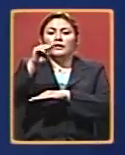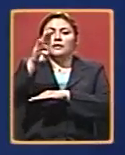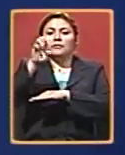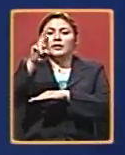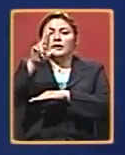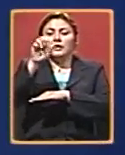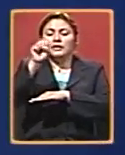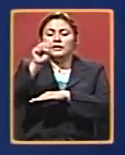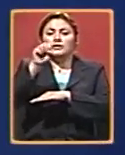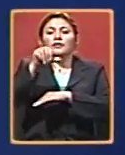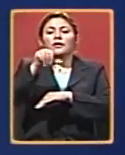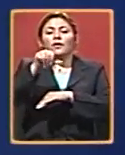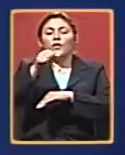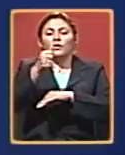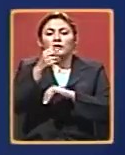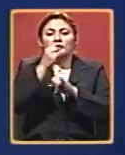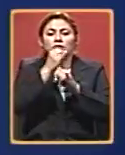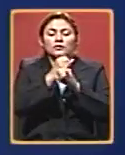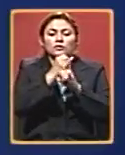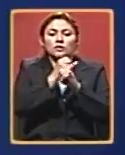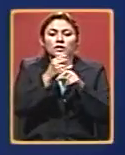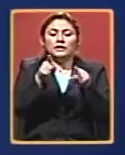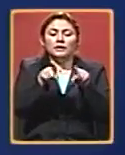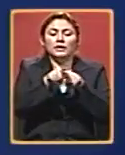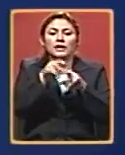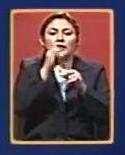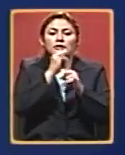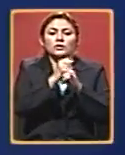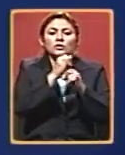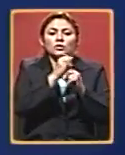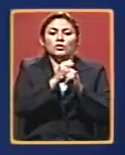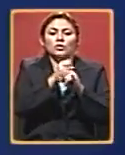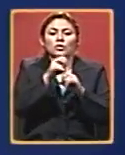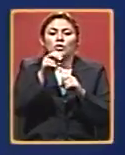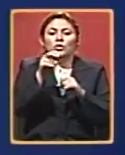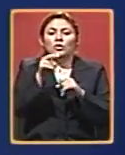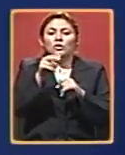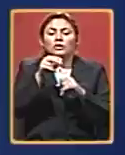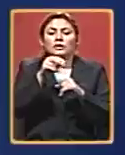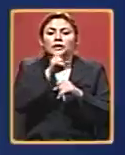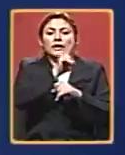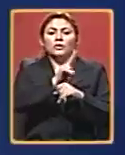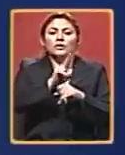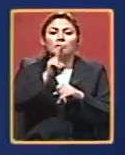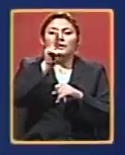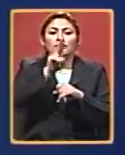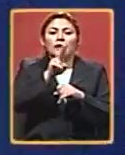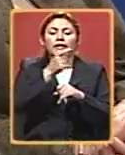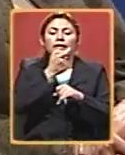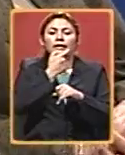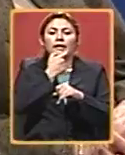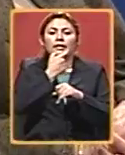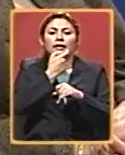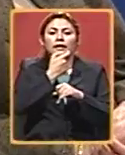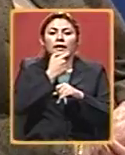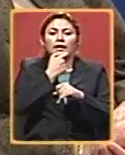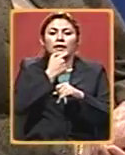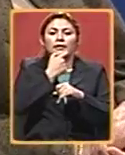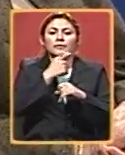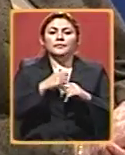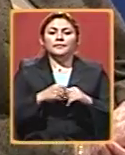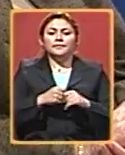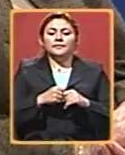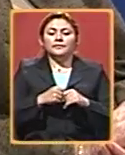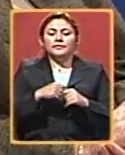y el Instituto Newfield de la Universidad de Leeds en Inglaterra.